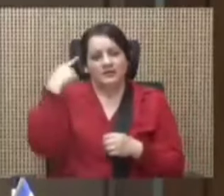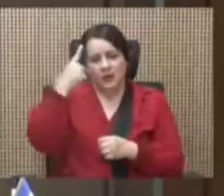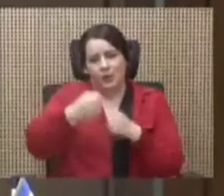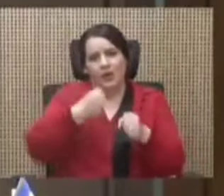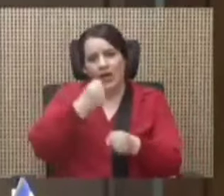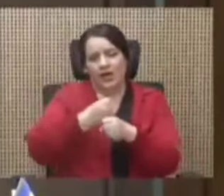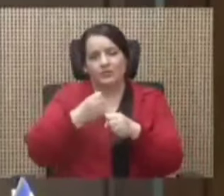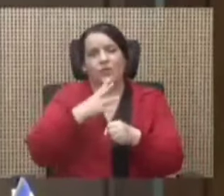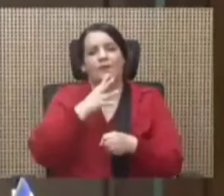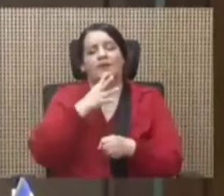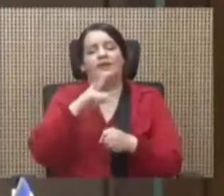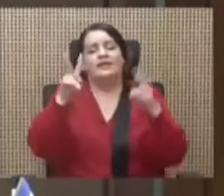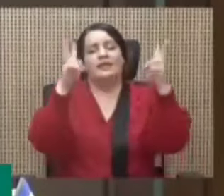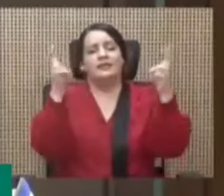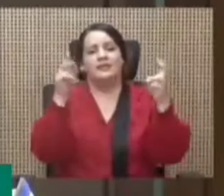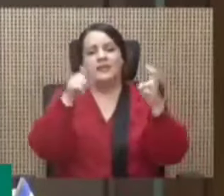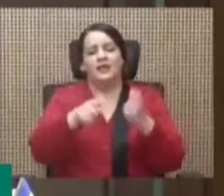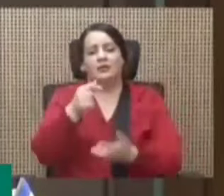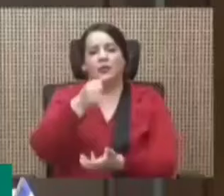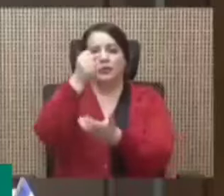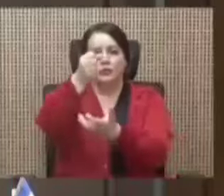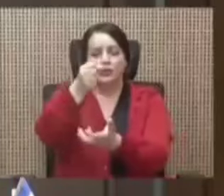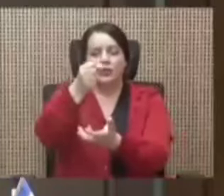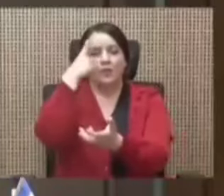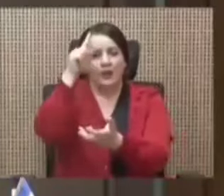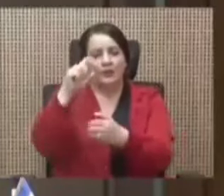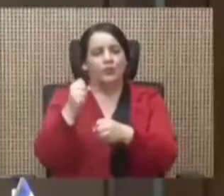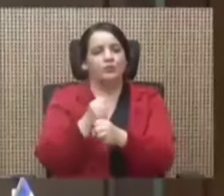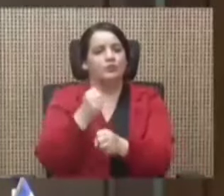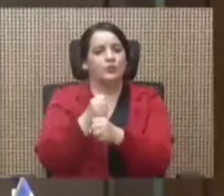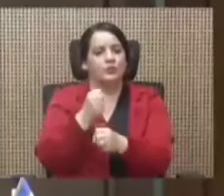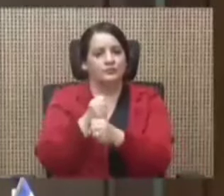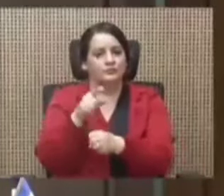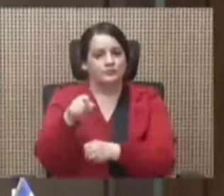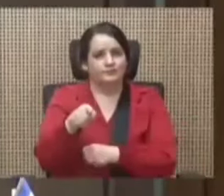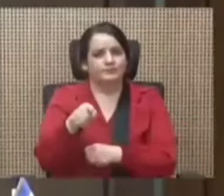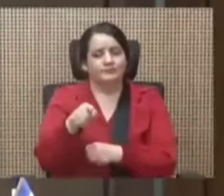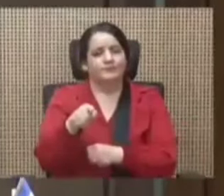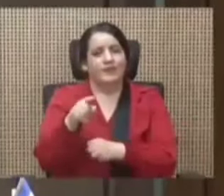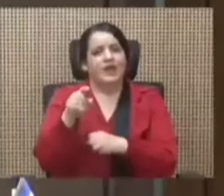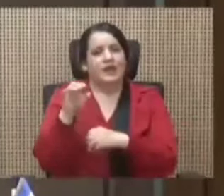de los recursos que se destinan para el funcionamiento de la institución,